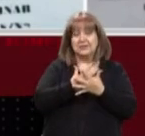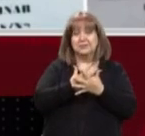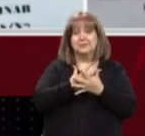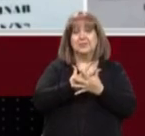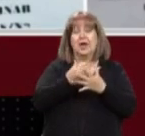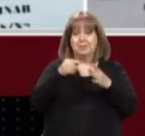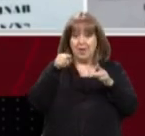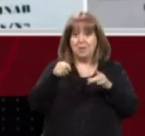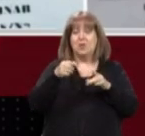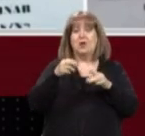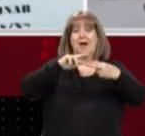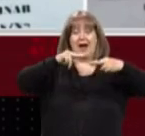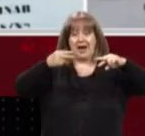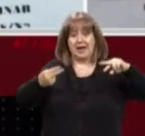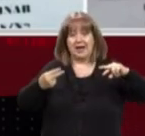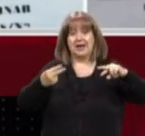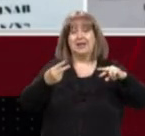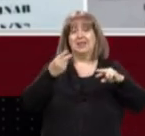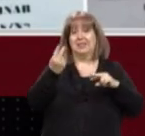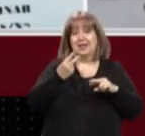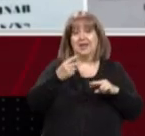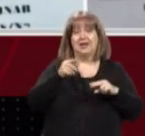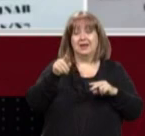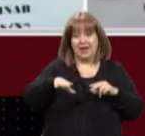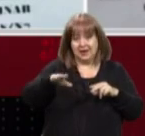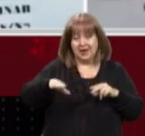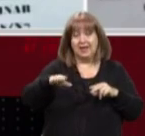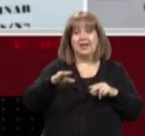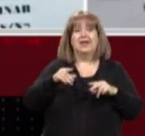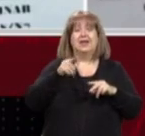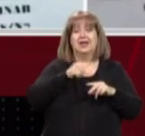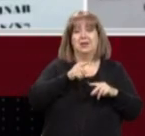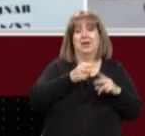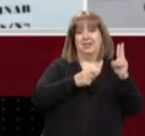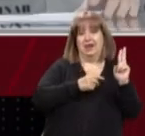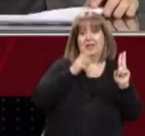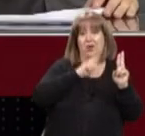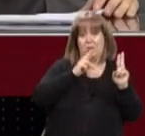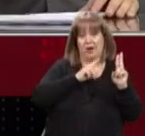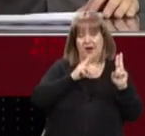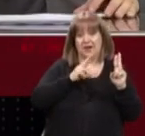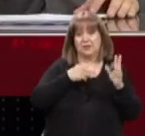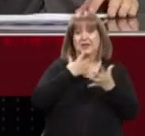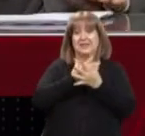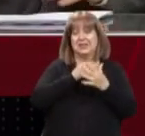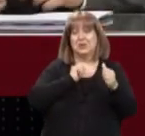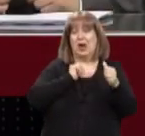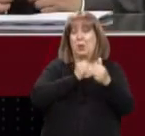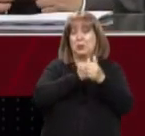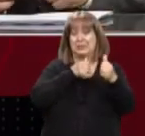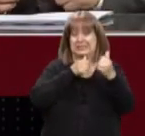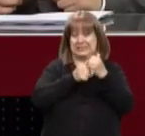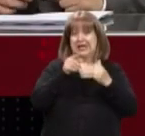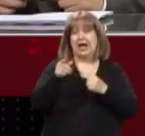ADN de Lucito y el ADN de ellas dos. Oh, qué fuerte. Ramón, muy amable por habernos atendido. Que tenga buenas tardes.